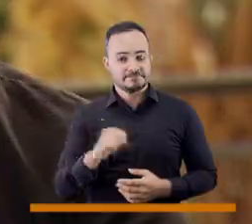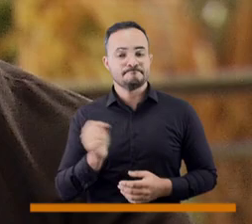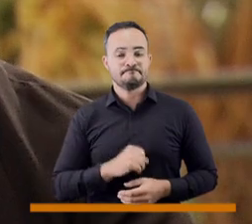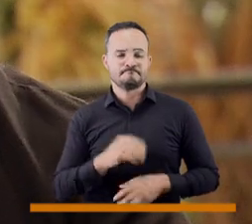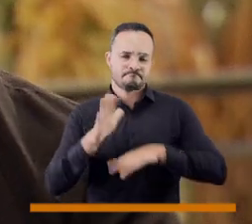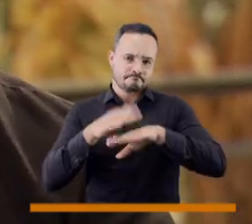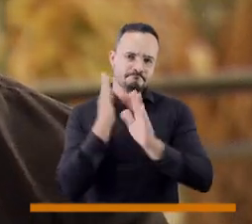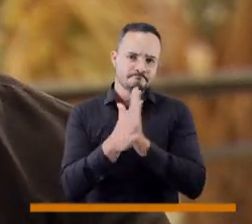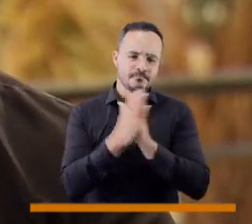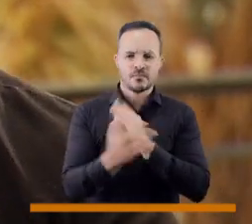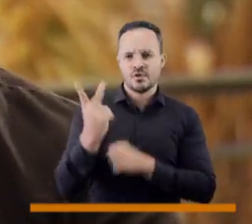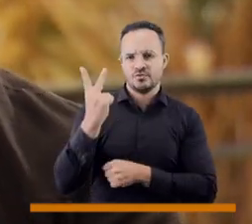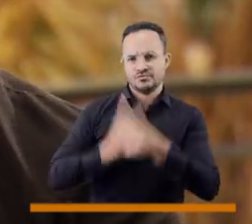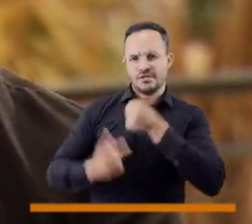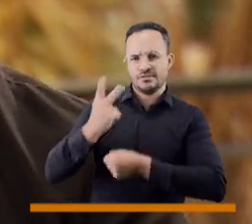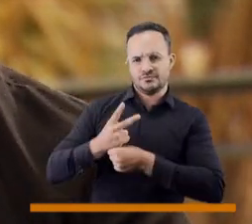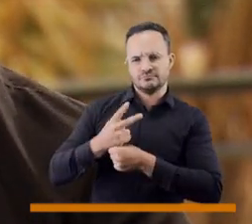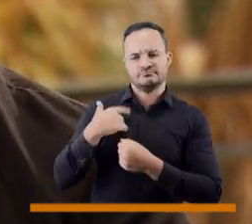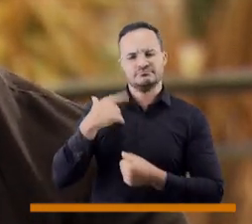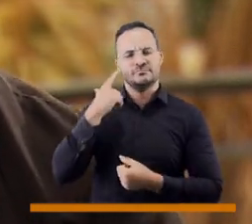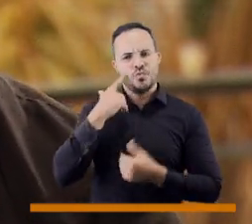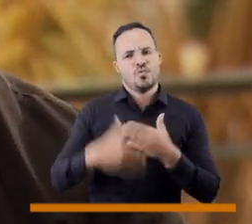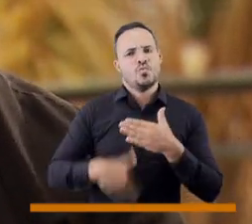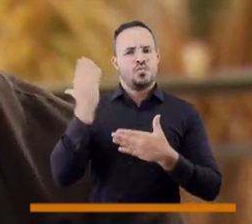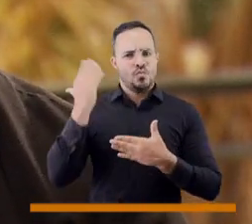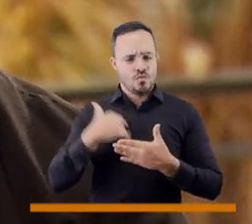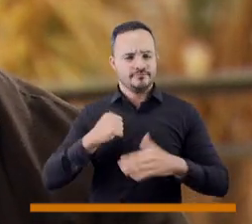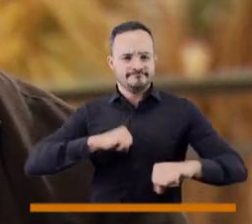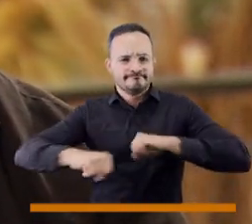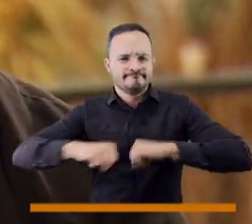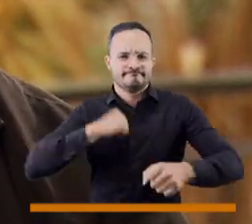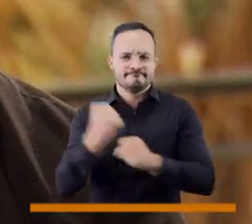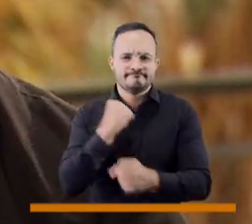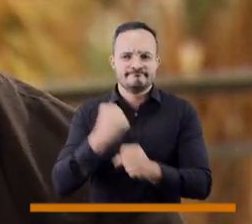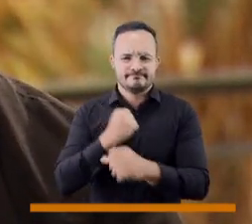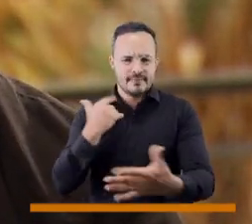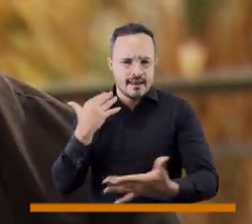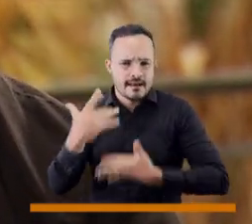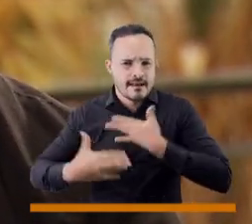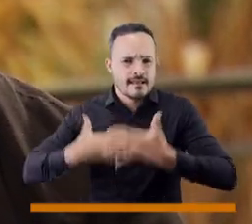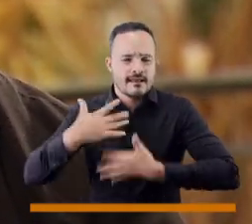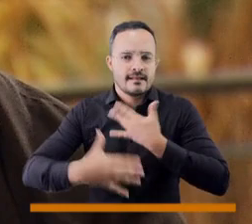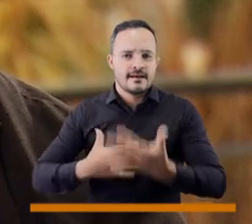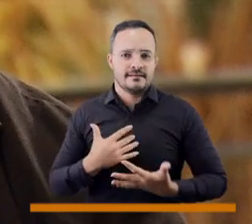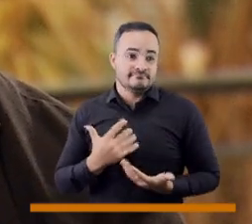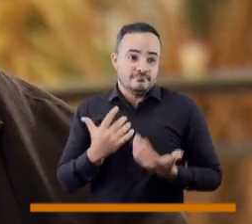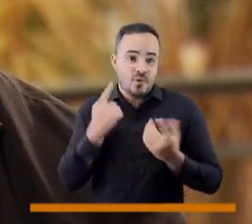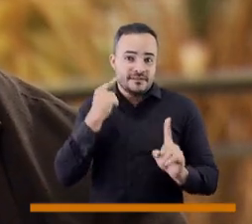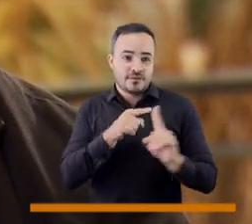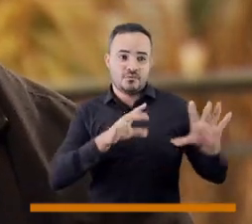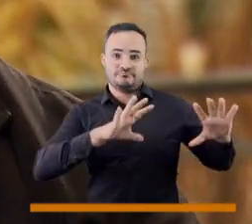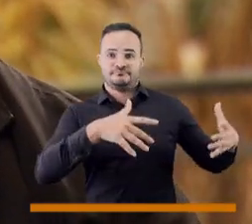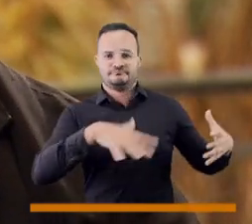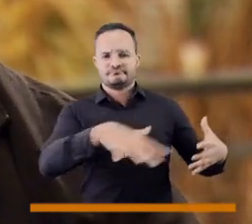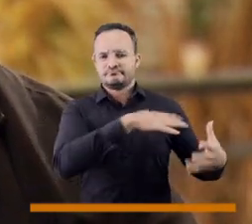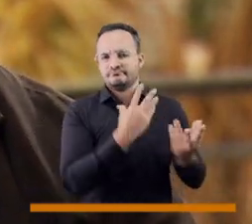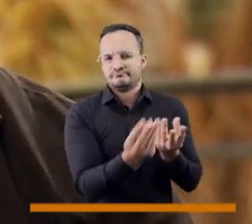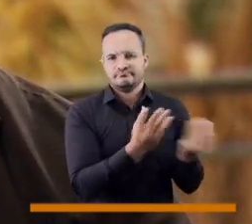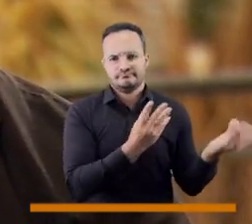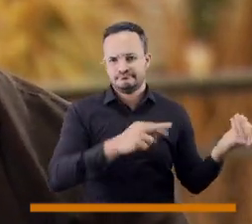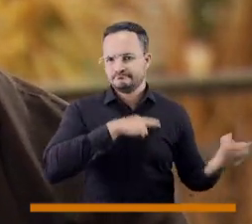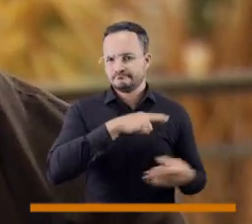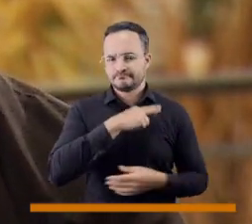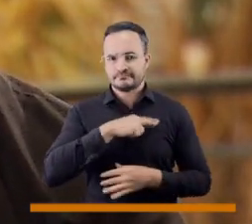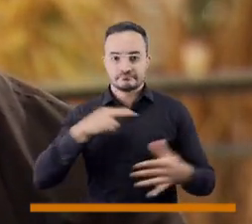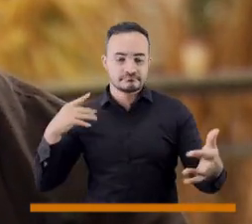verdad es que venimos ya hace 2 años desempeñando una labor bastante importante para el sector interreligioso, y es